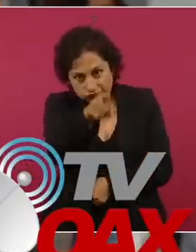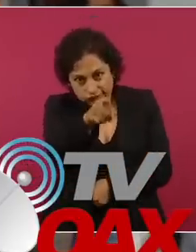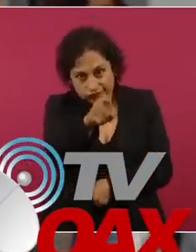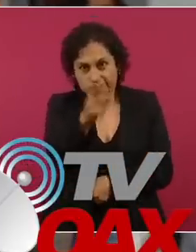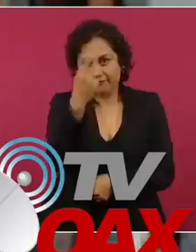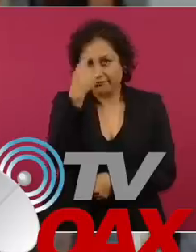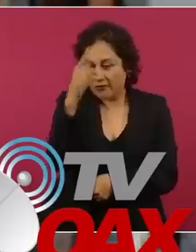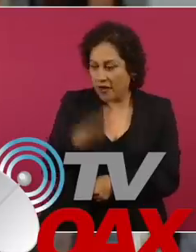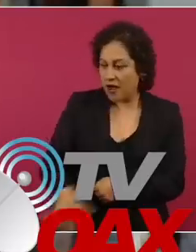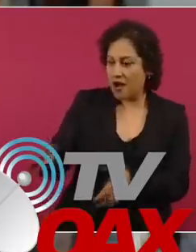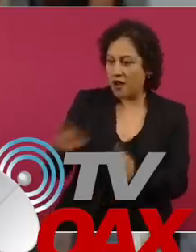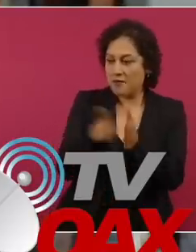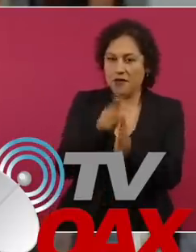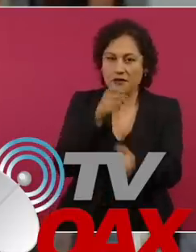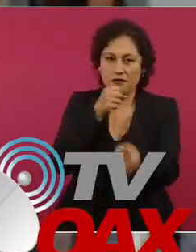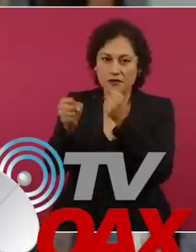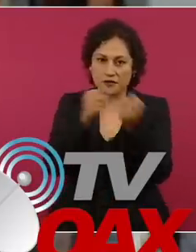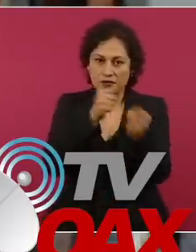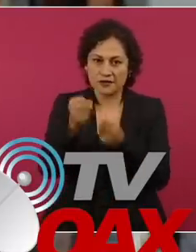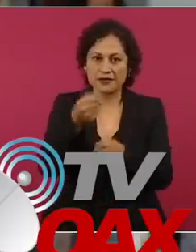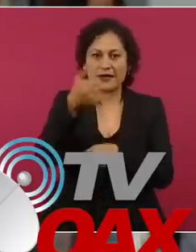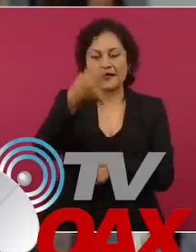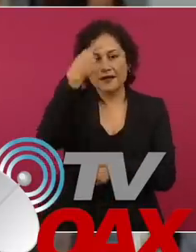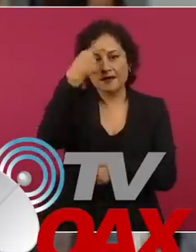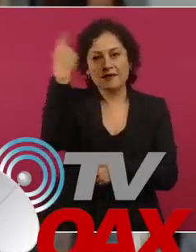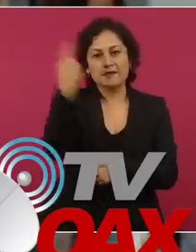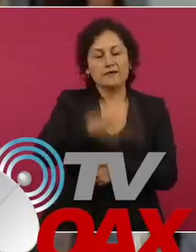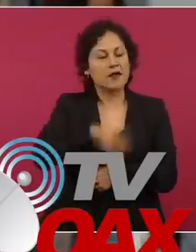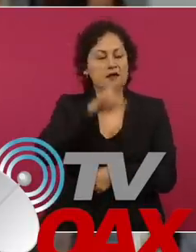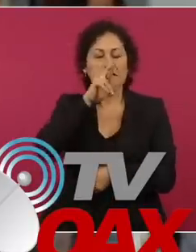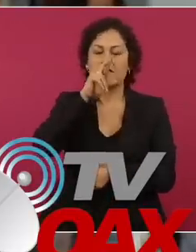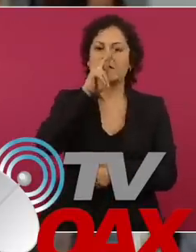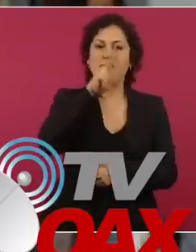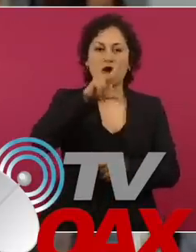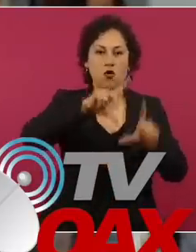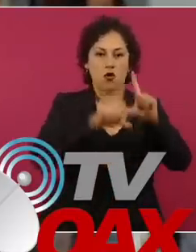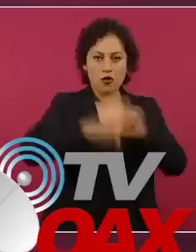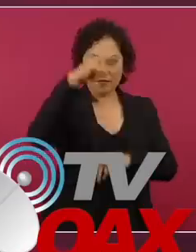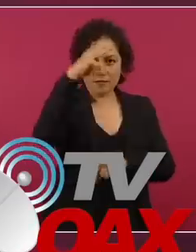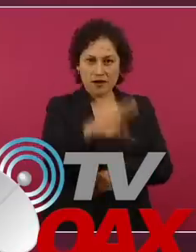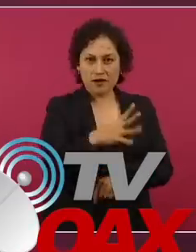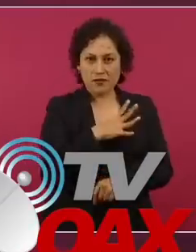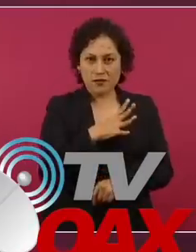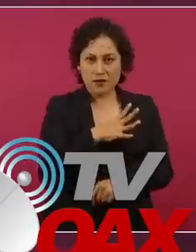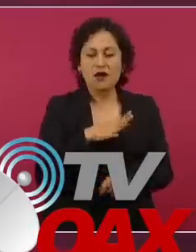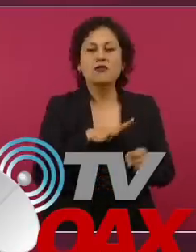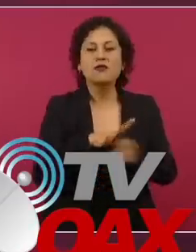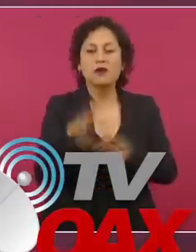mejor que tiene pueblo, lo mejor que tiene México, su gente. Muchas gracias.